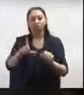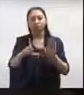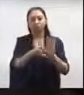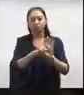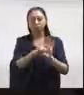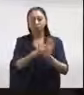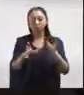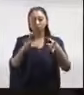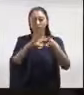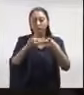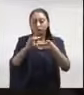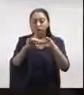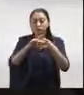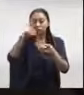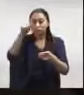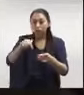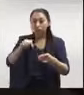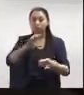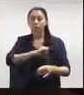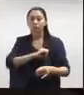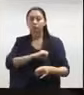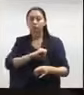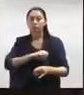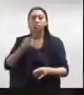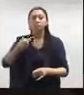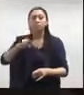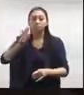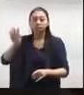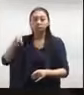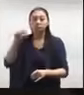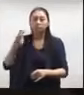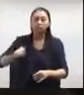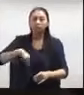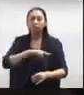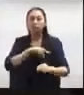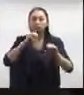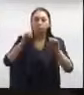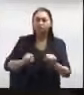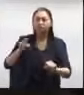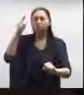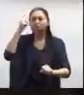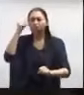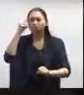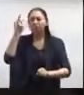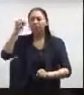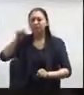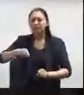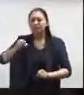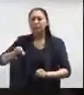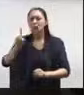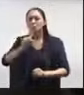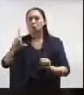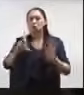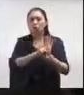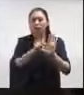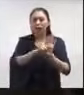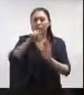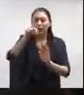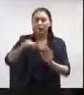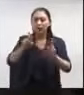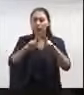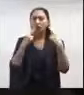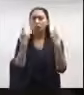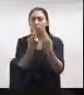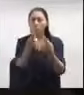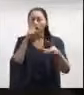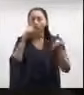Pues cuento esto, compañeros, para que cuestionemos incluso la propia legalidad de esta sesión y de la